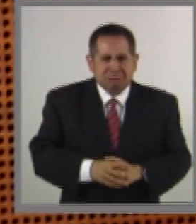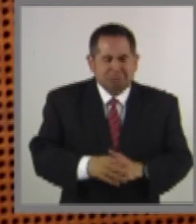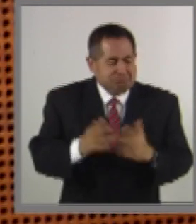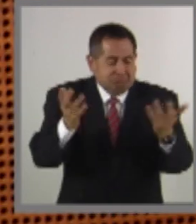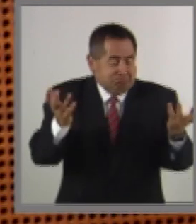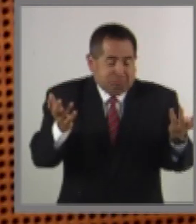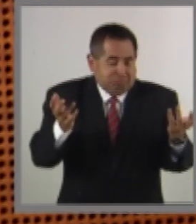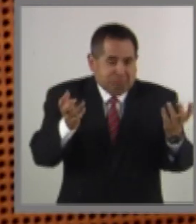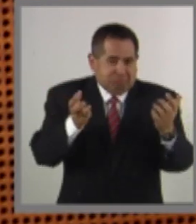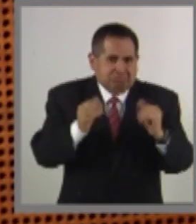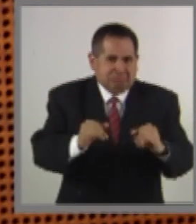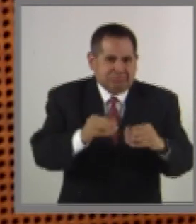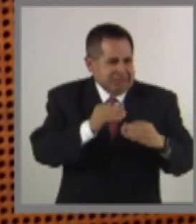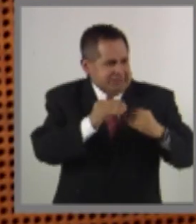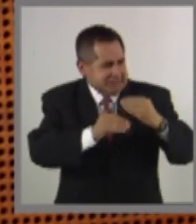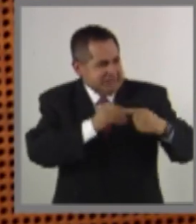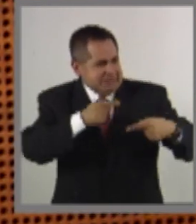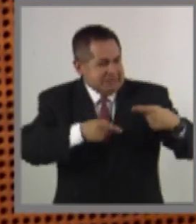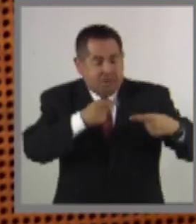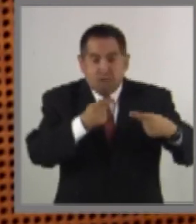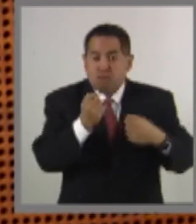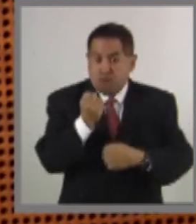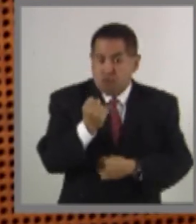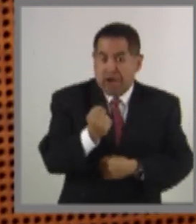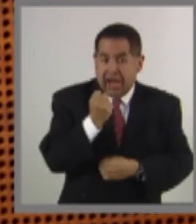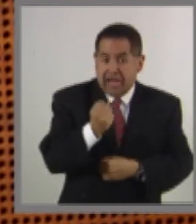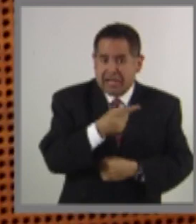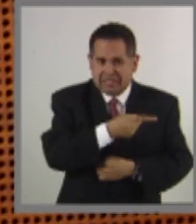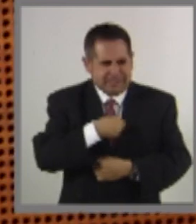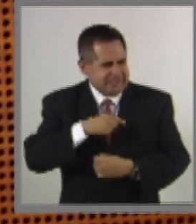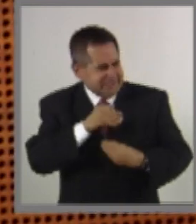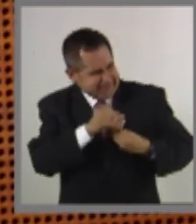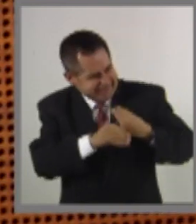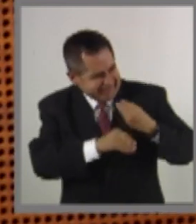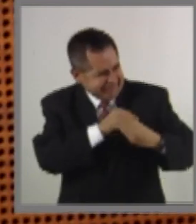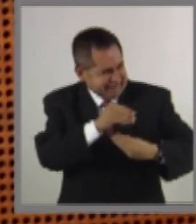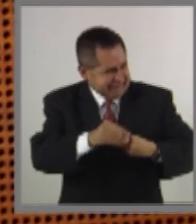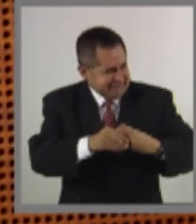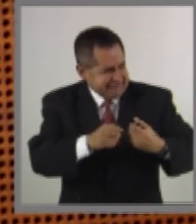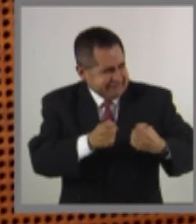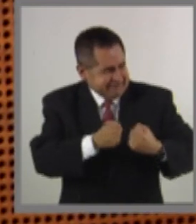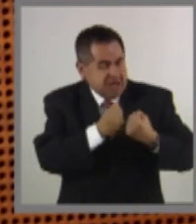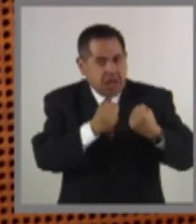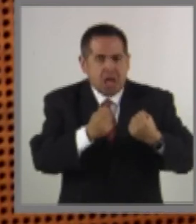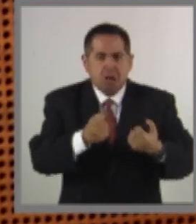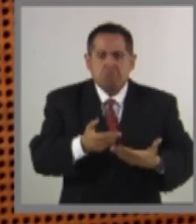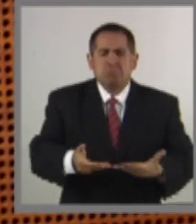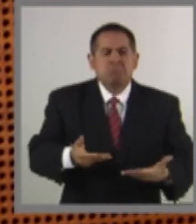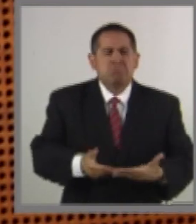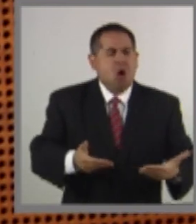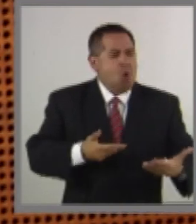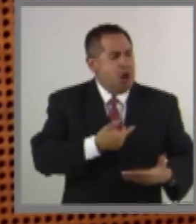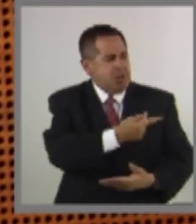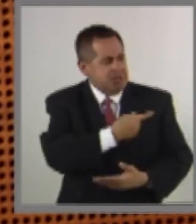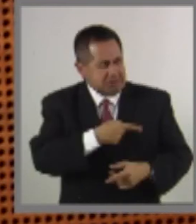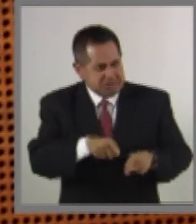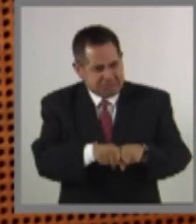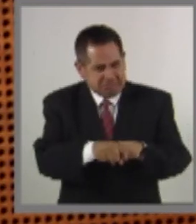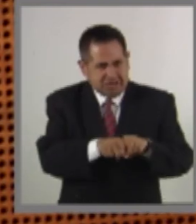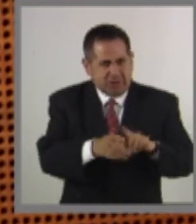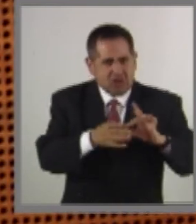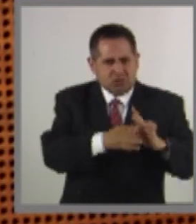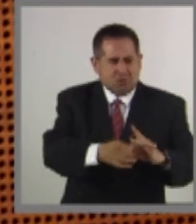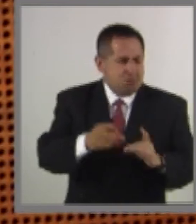tendremos que decirlo, debates fuertes y somos hoy prácticamente hermanos en la